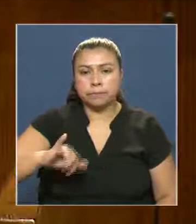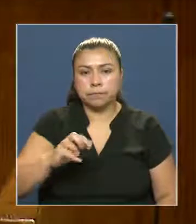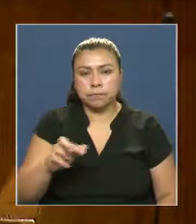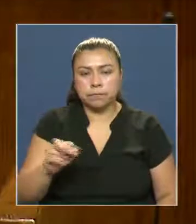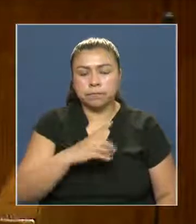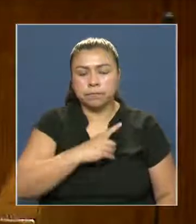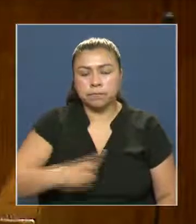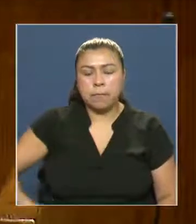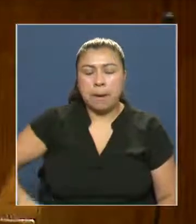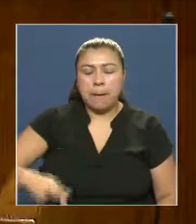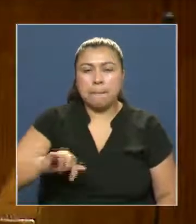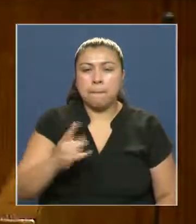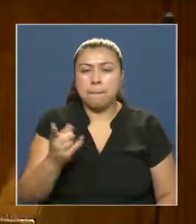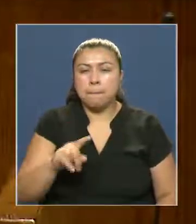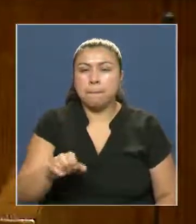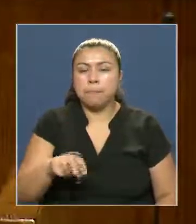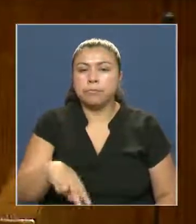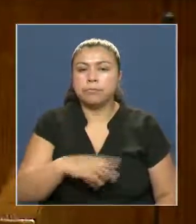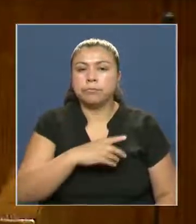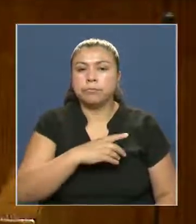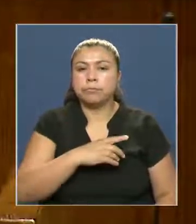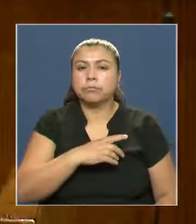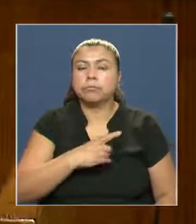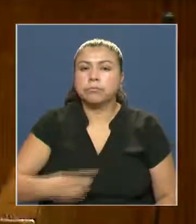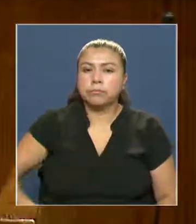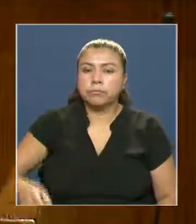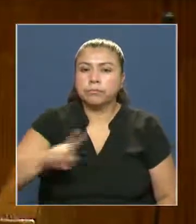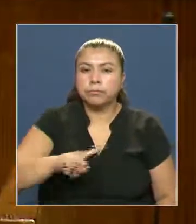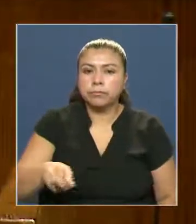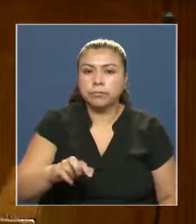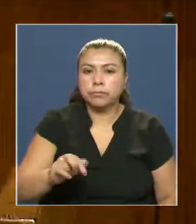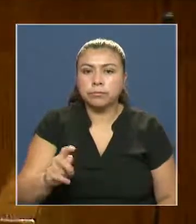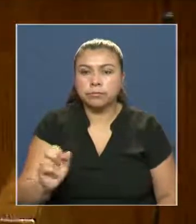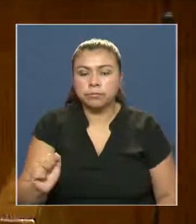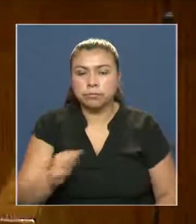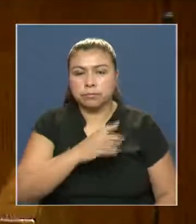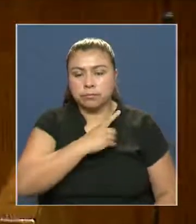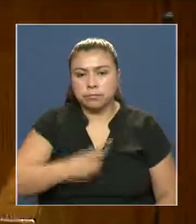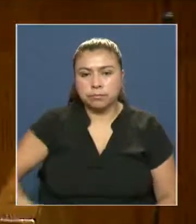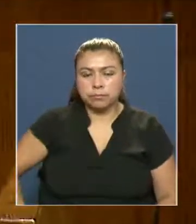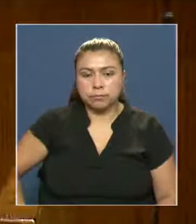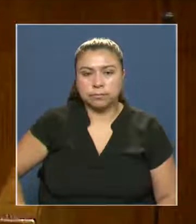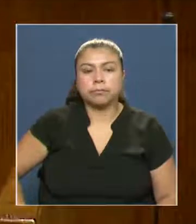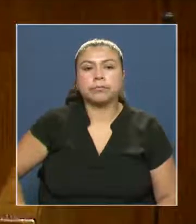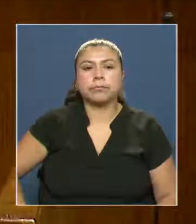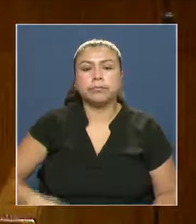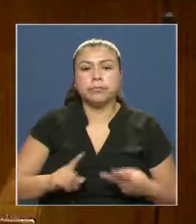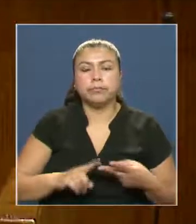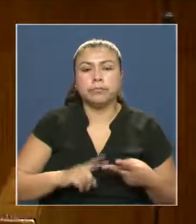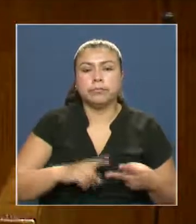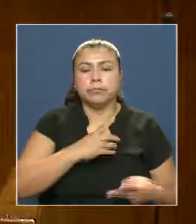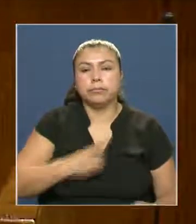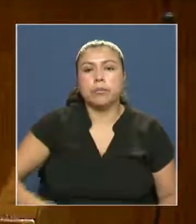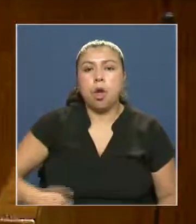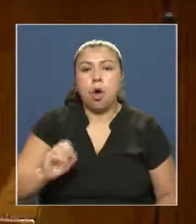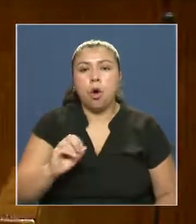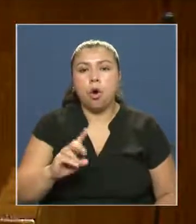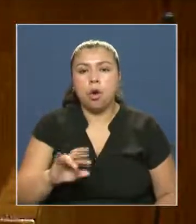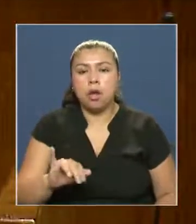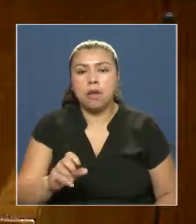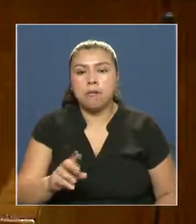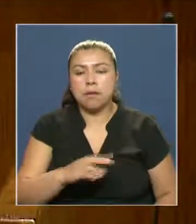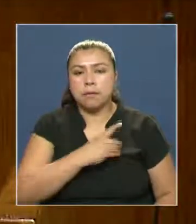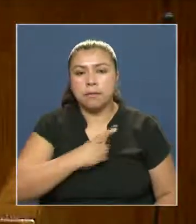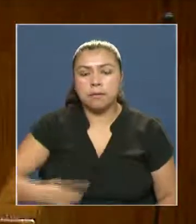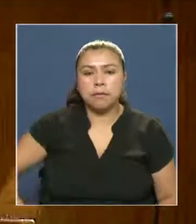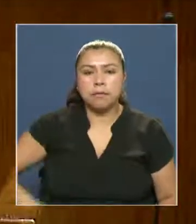Paulsen, Santana y Sepúlveda. La segunda, de la diputada Olivera y diputados Bobadilla, Calixto,